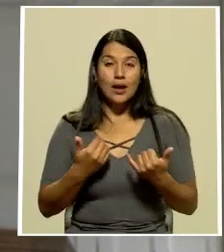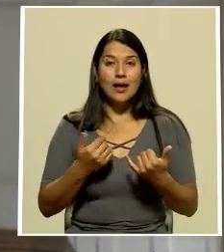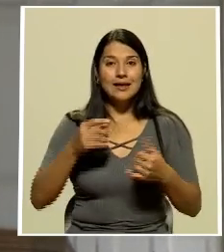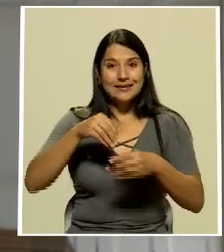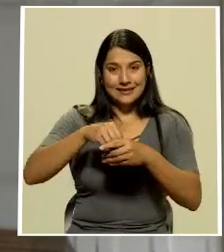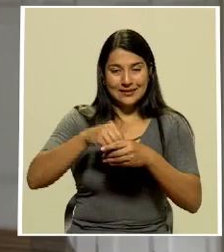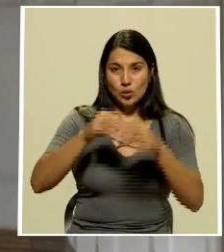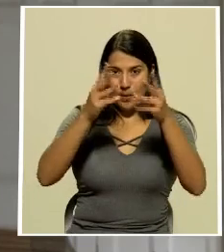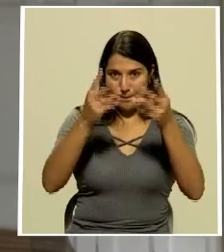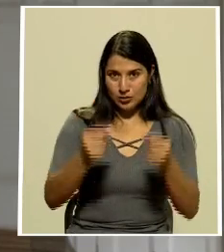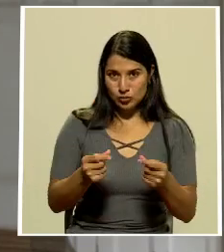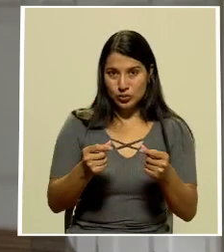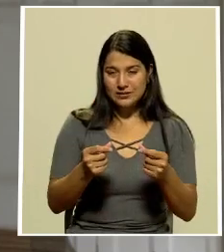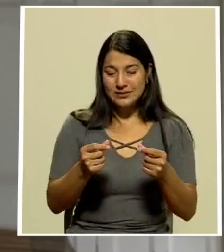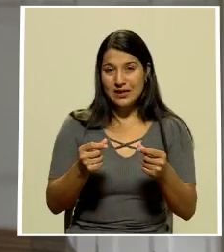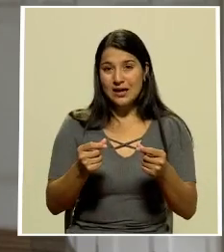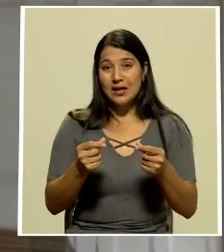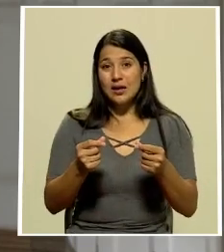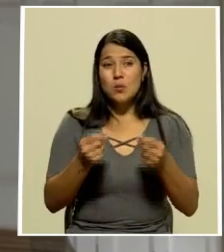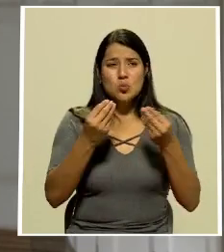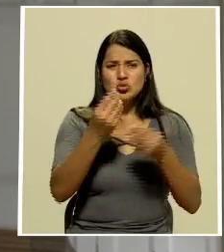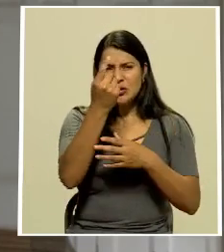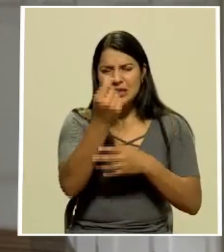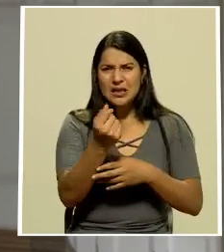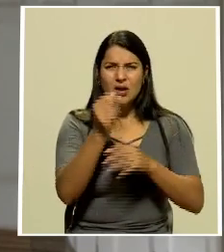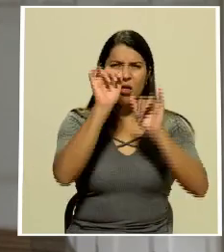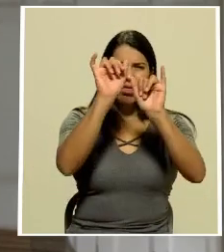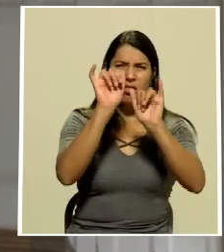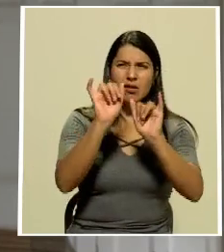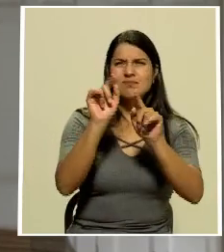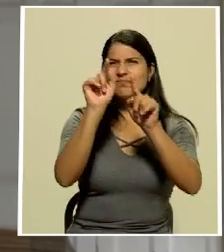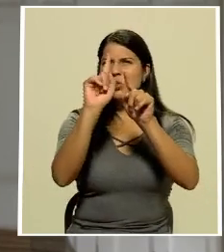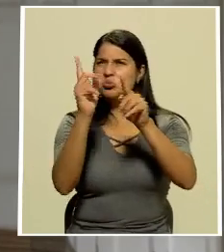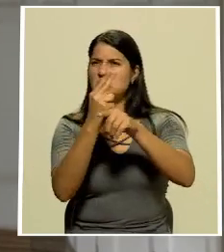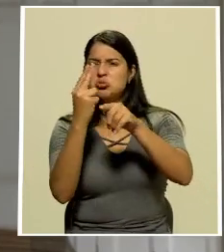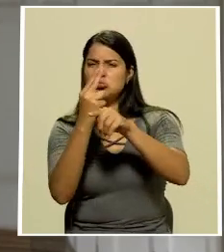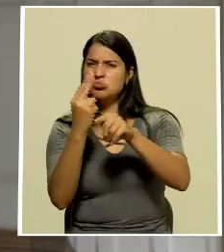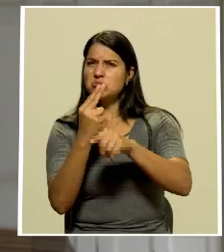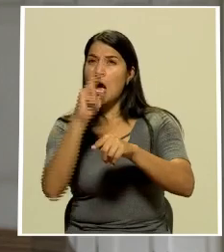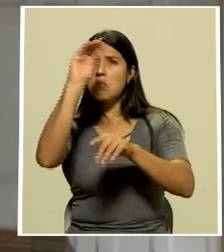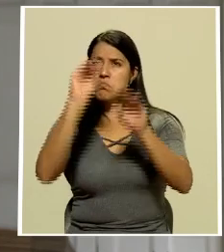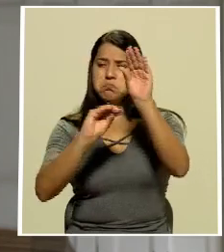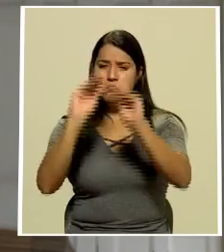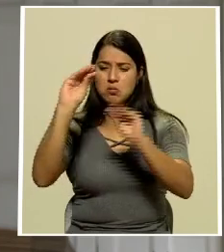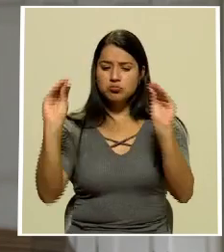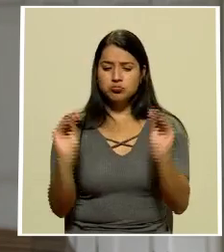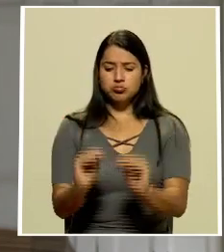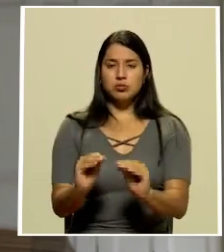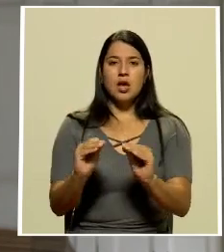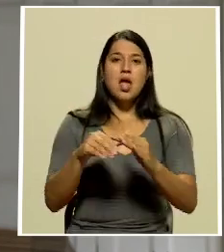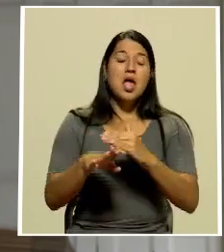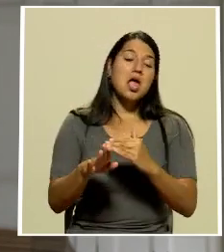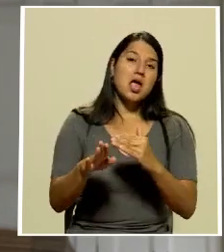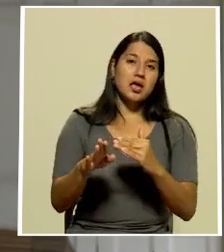ya se considera que ahí no es necesario ese monto, pero que puede ser recanalizado o reasignado en función de las prioridades. Y el Poder Ejecutivo